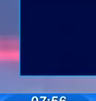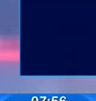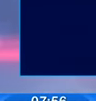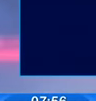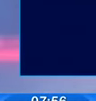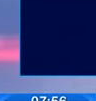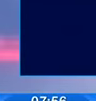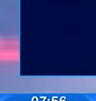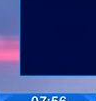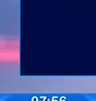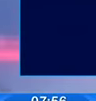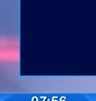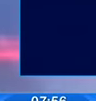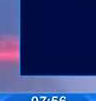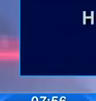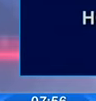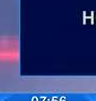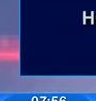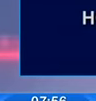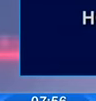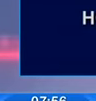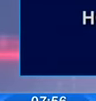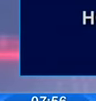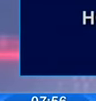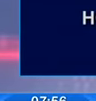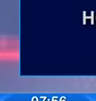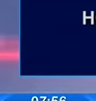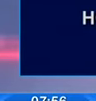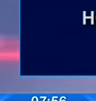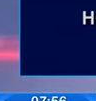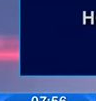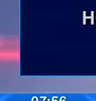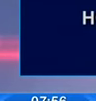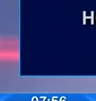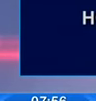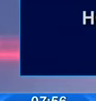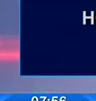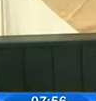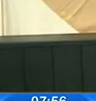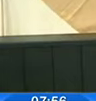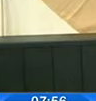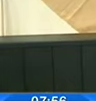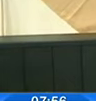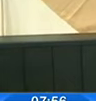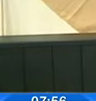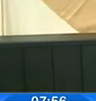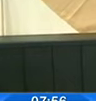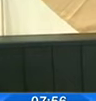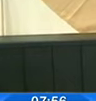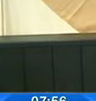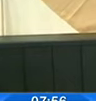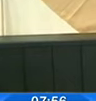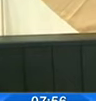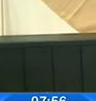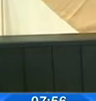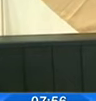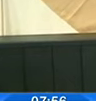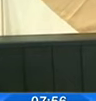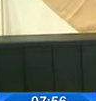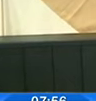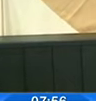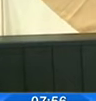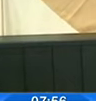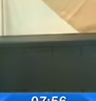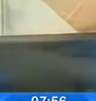las intervenciones serán en el Hospital de la Policía del 19 al 21 de julio. Informó Priscila